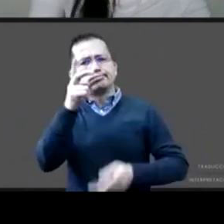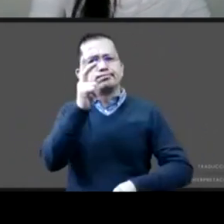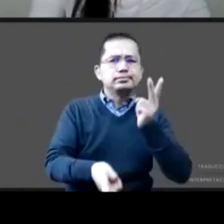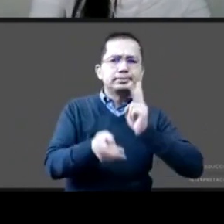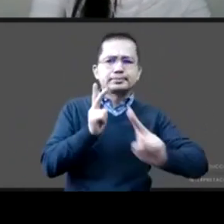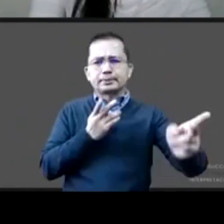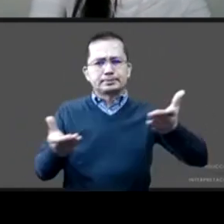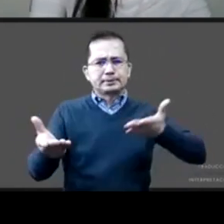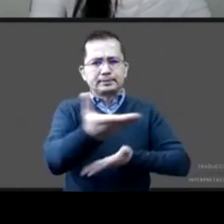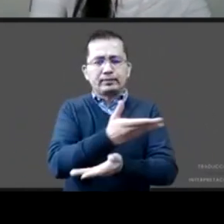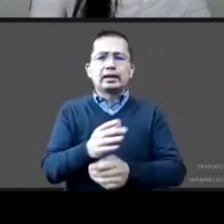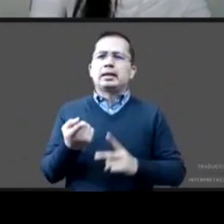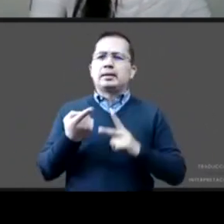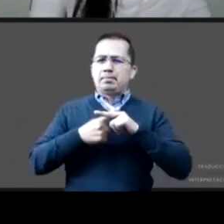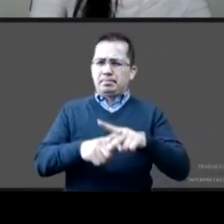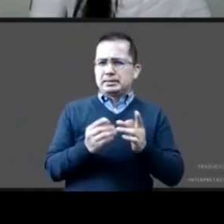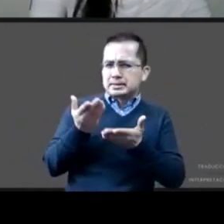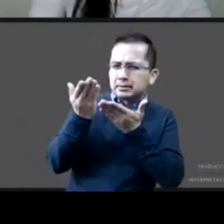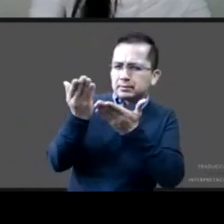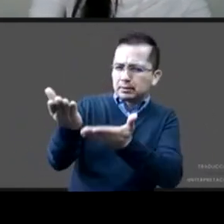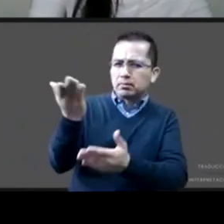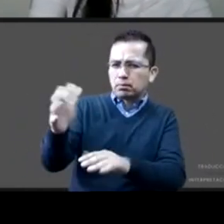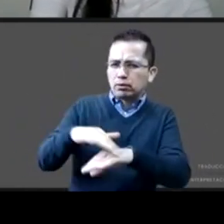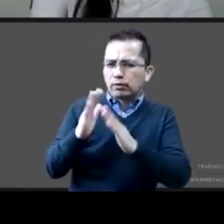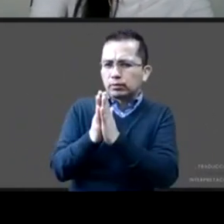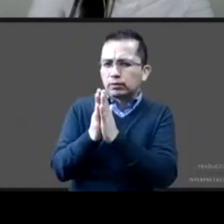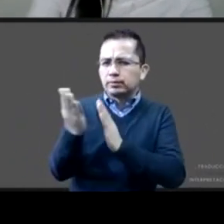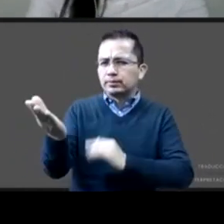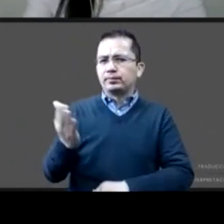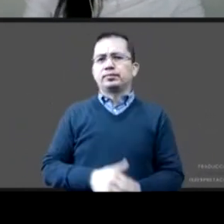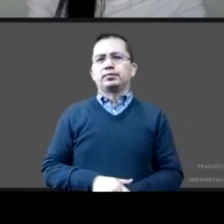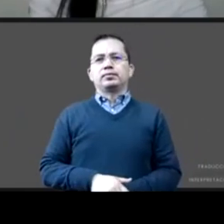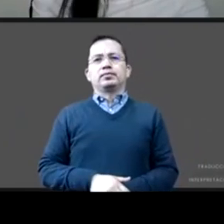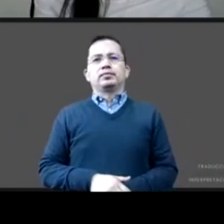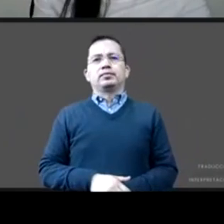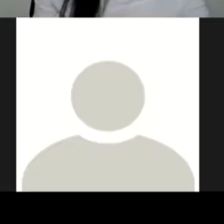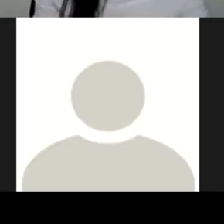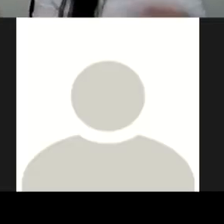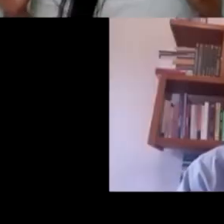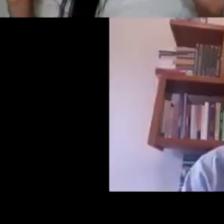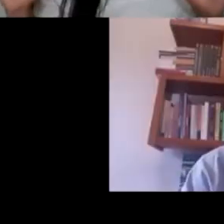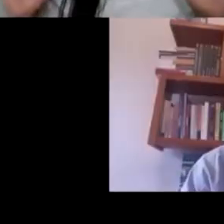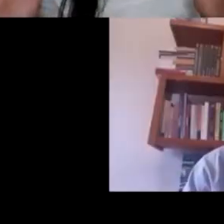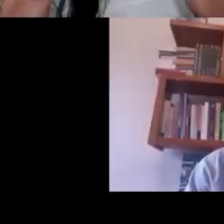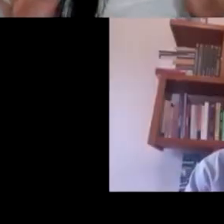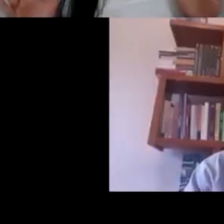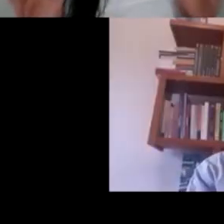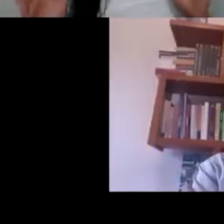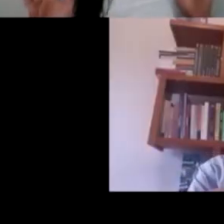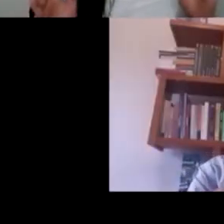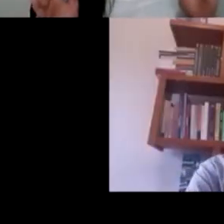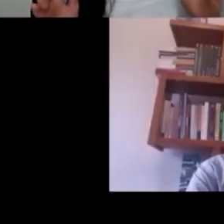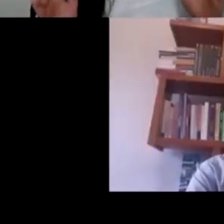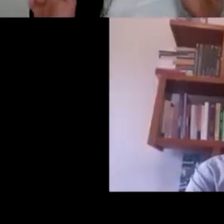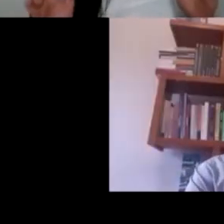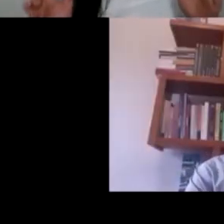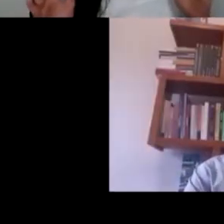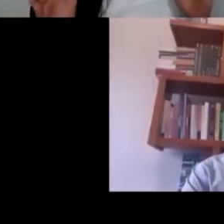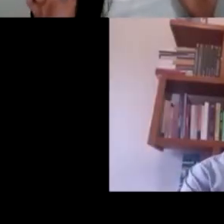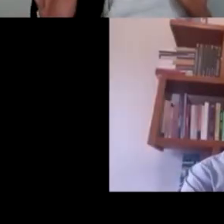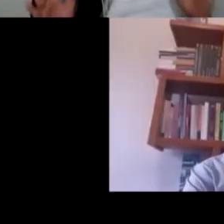parece, empezamos contigo, por favor. Bueno, gracias, Juan Martín. Son muchas preguntas que de verdad